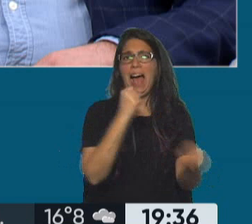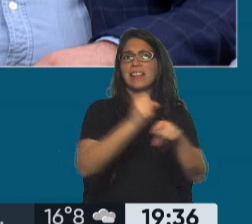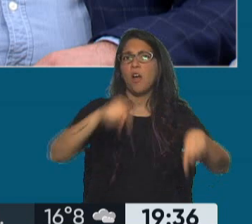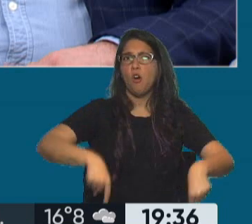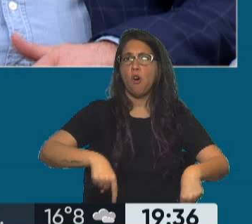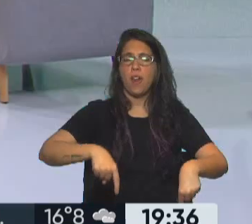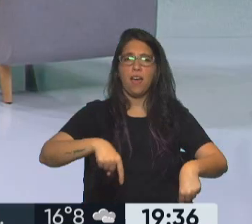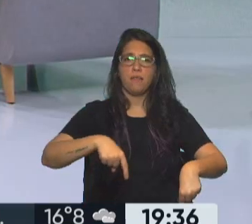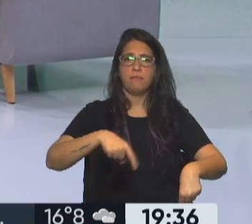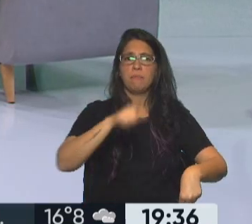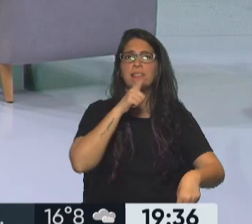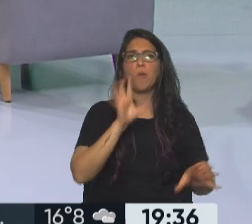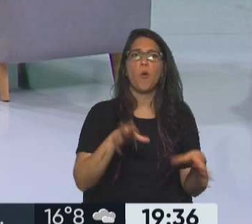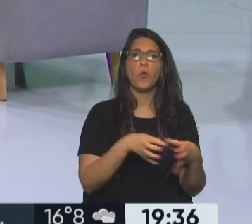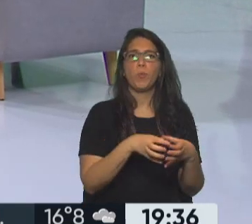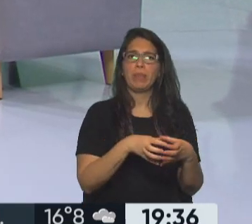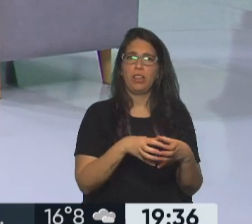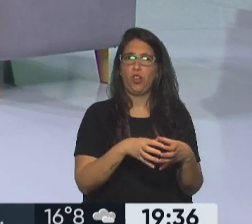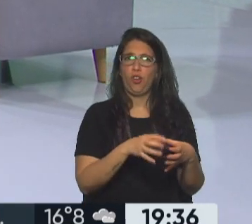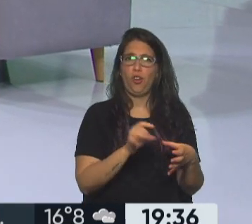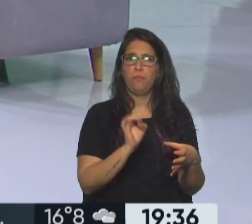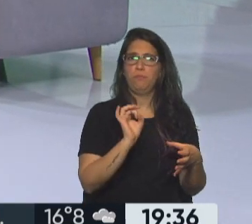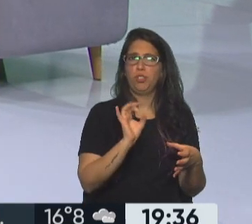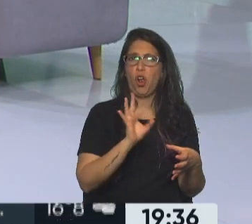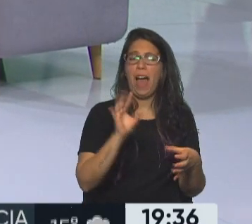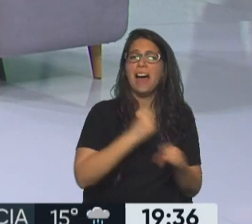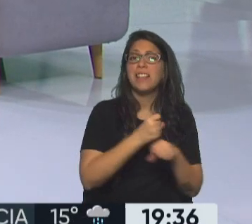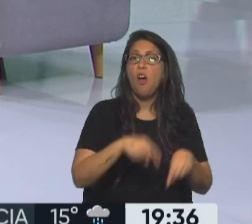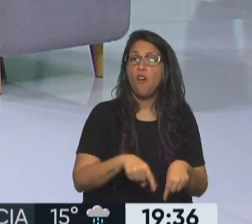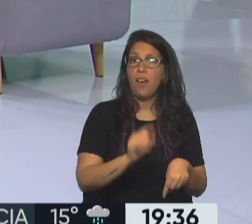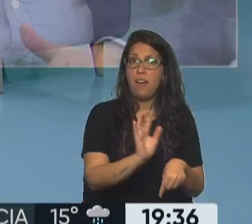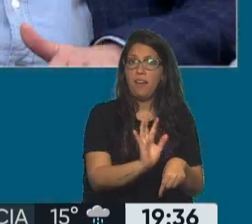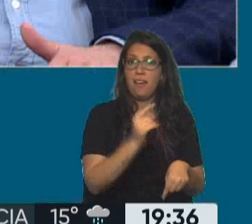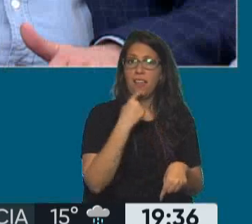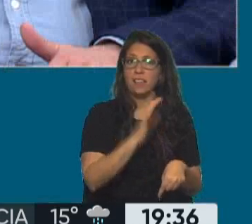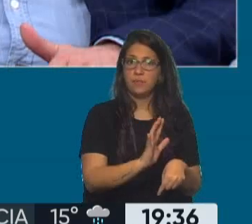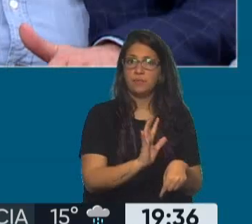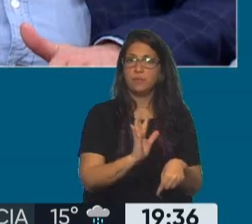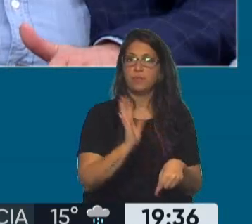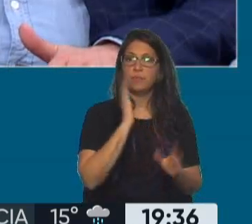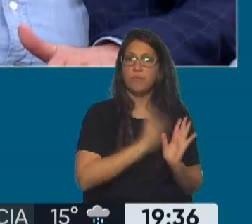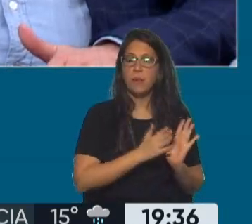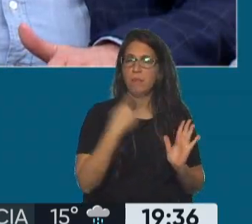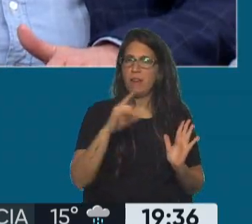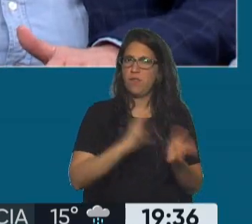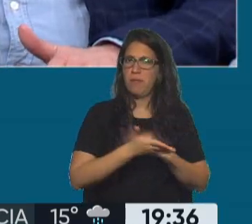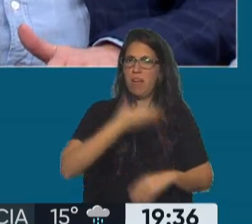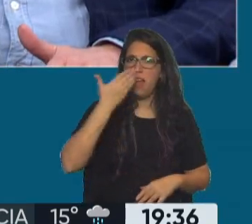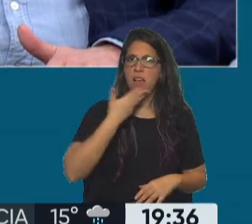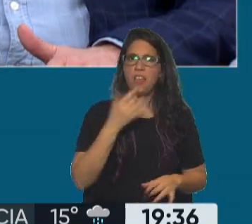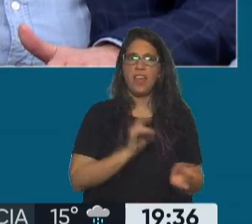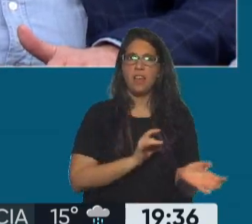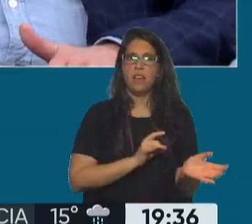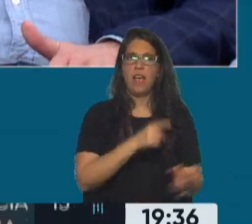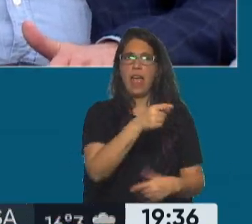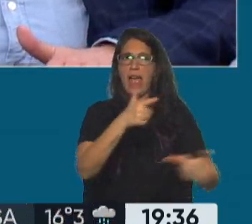banda que vendía espuma. Claro, hasta este momento, pero también con un discurso de eliminación